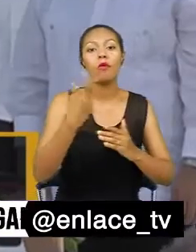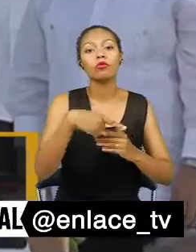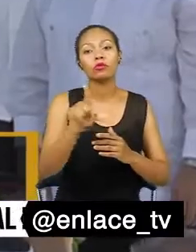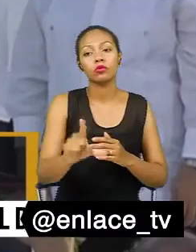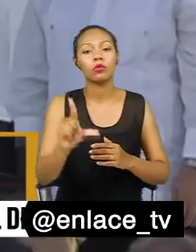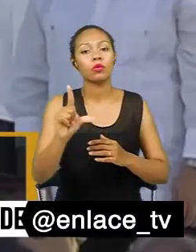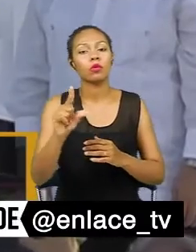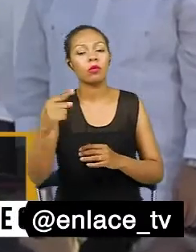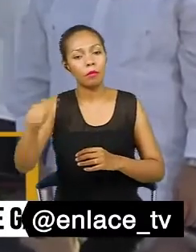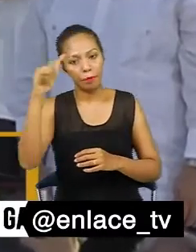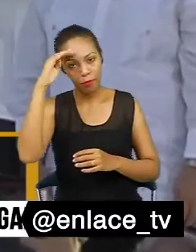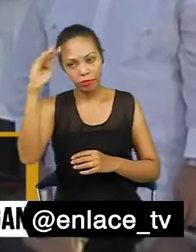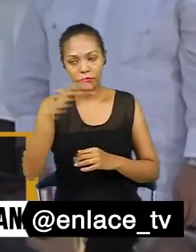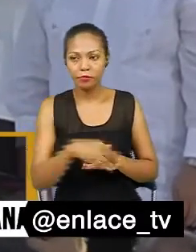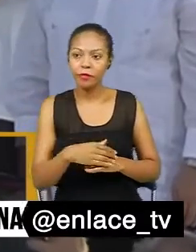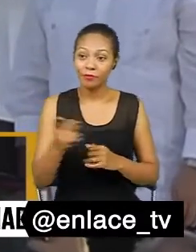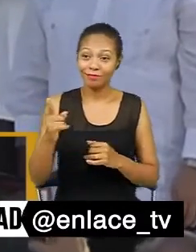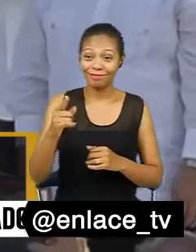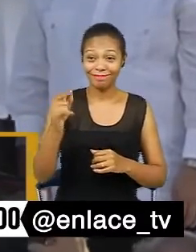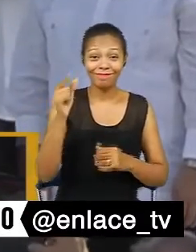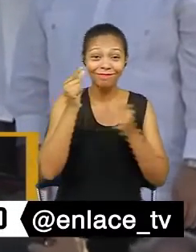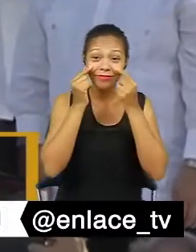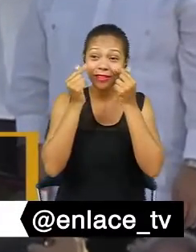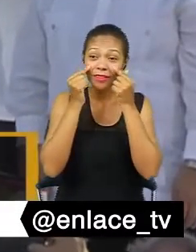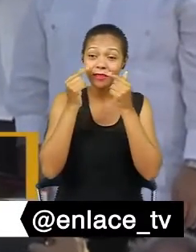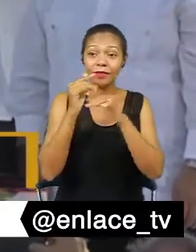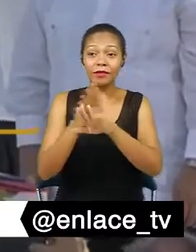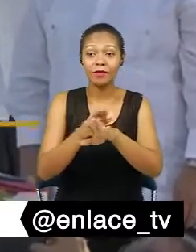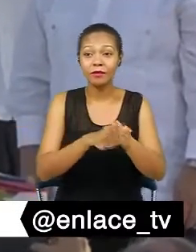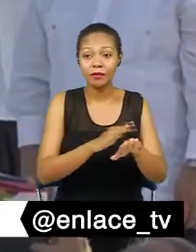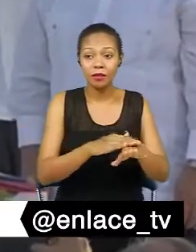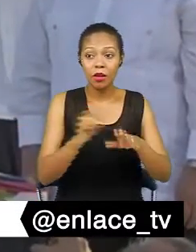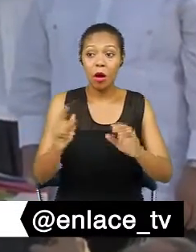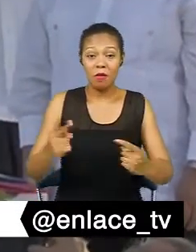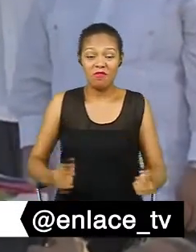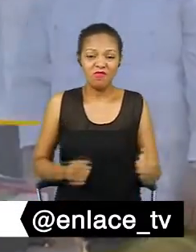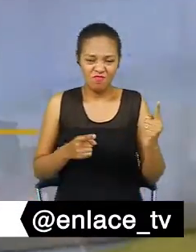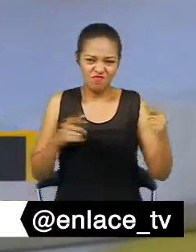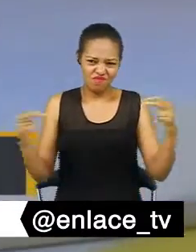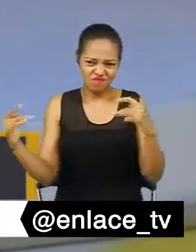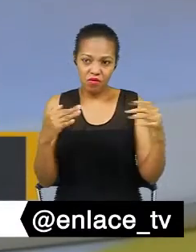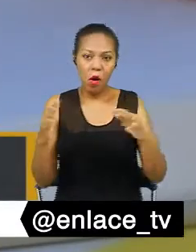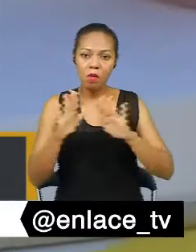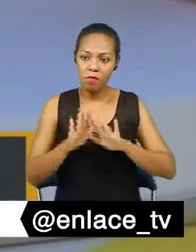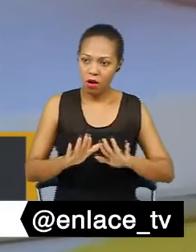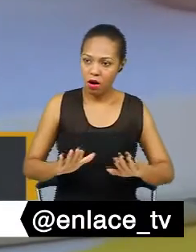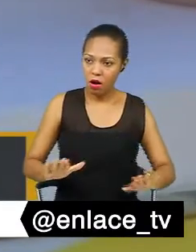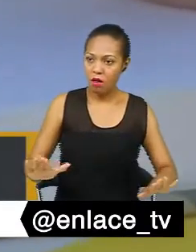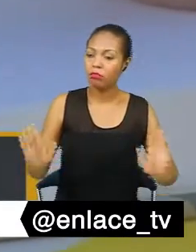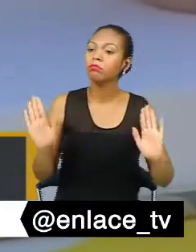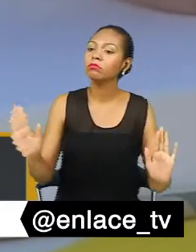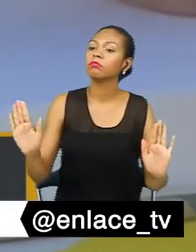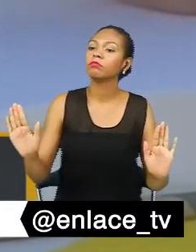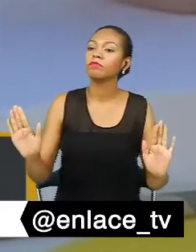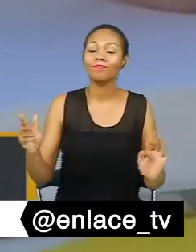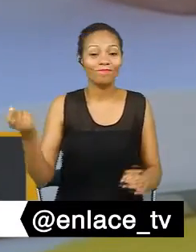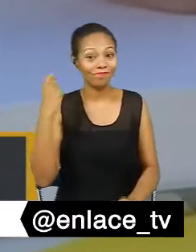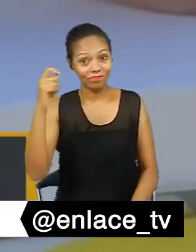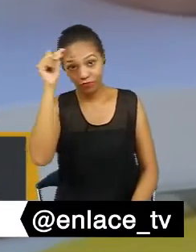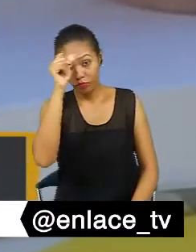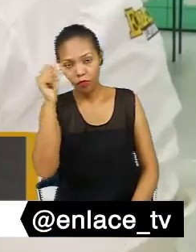anuncio del presidente Juan Manuel Santos de declarar el cese bilateral del fuego en Colombia luego de los resultados del plebiscito el pasado domingo, Enlace